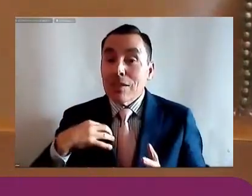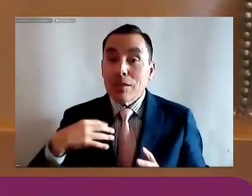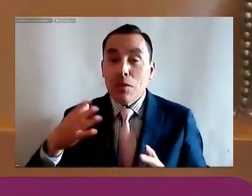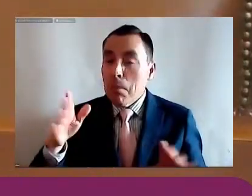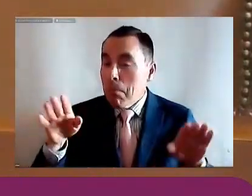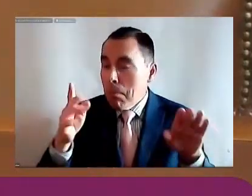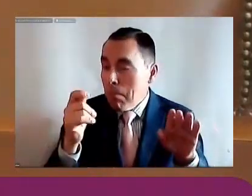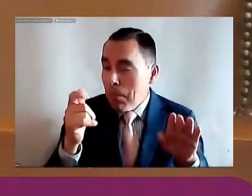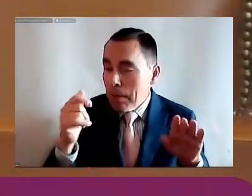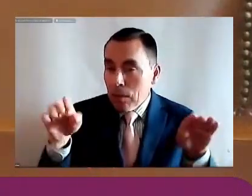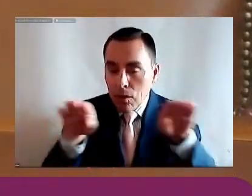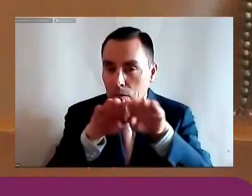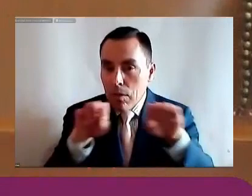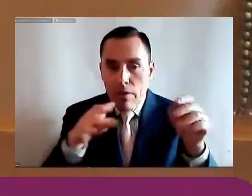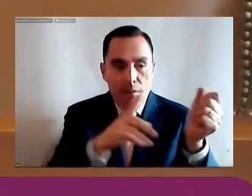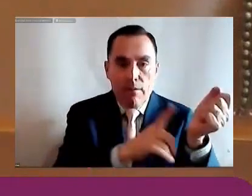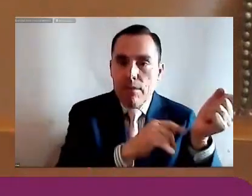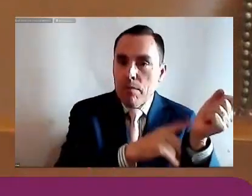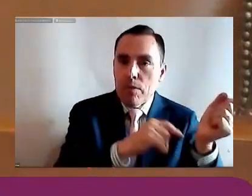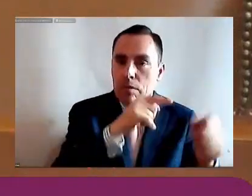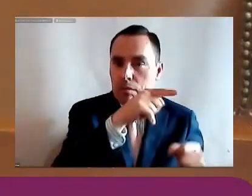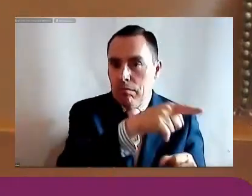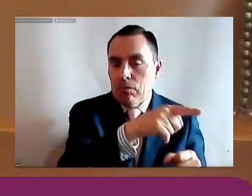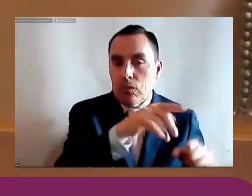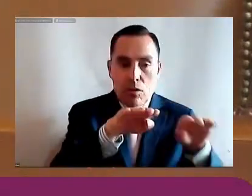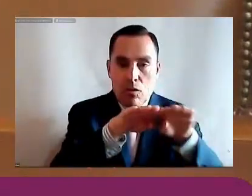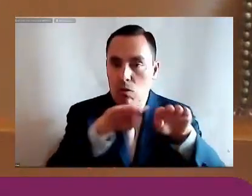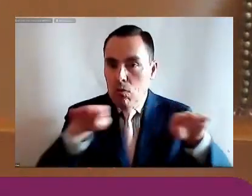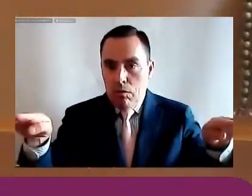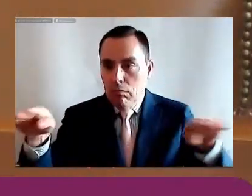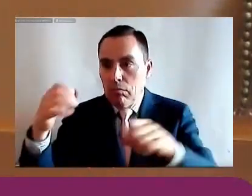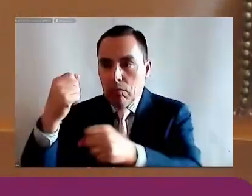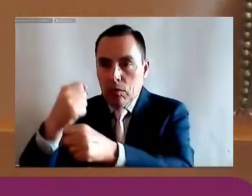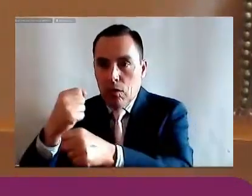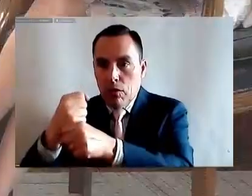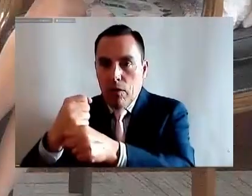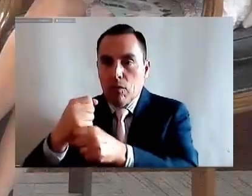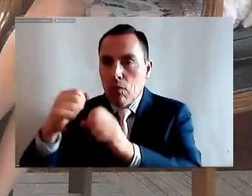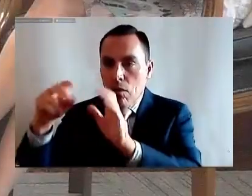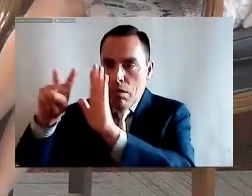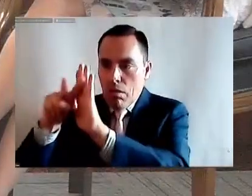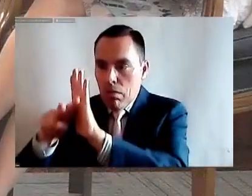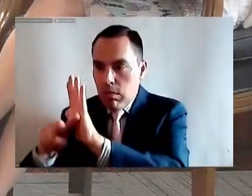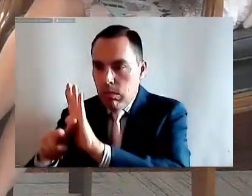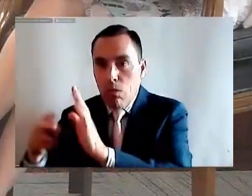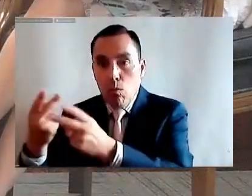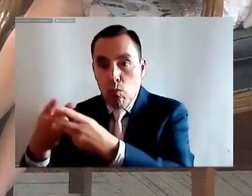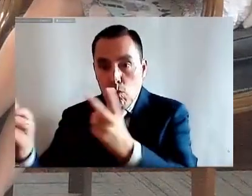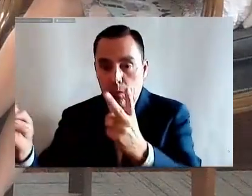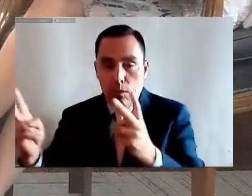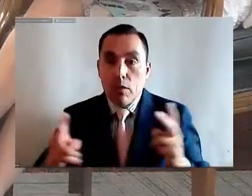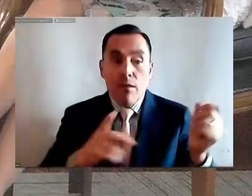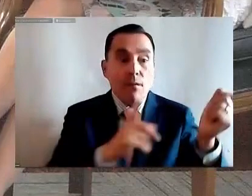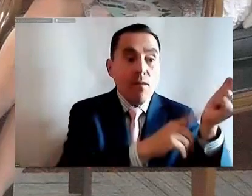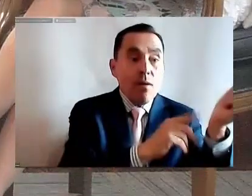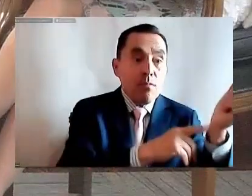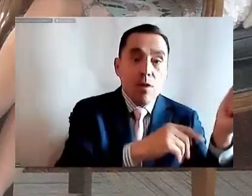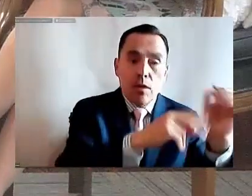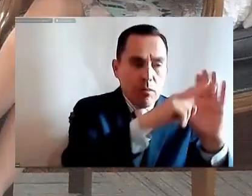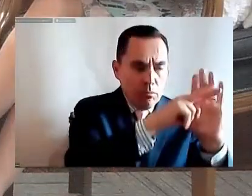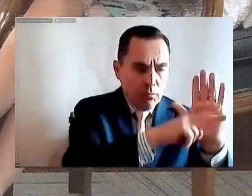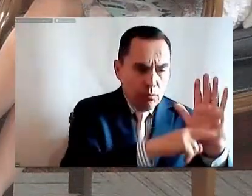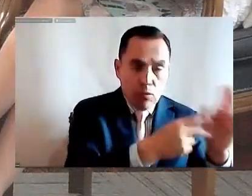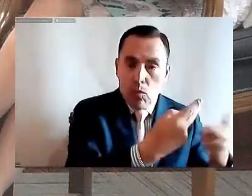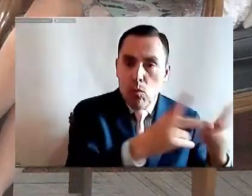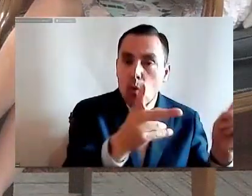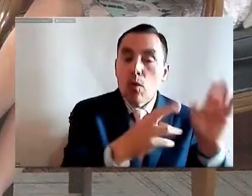trabajo es el de familia. Ambos están llenos de normas de orden público, ambos tienen principios amplios,